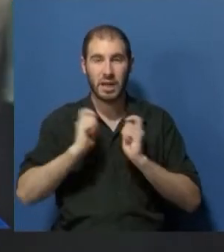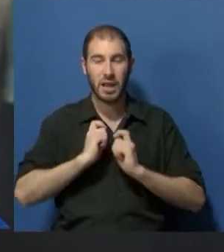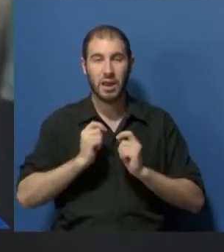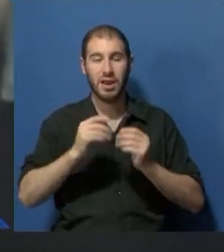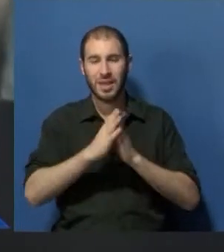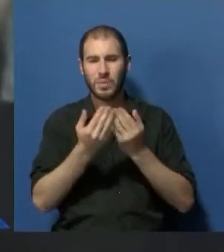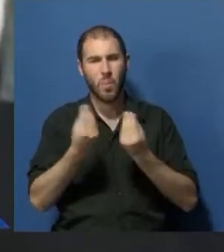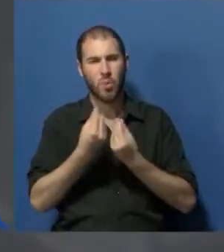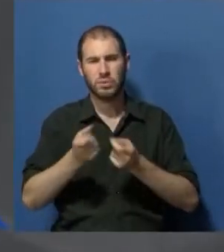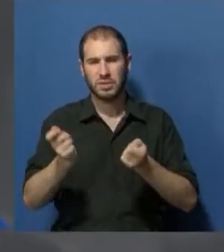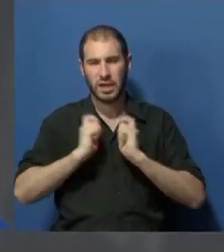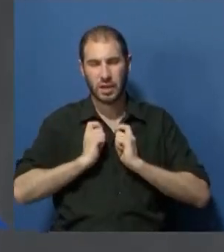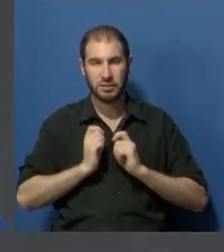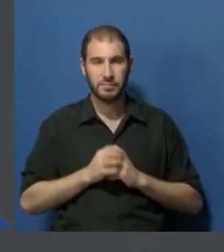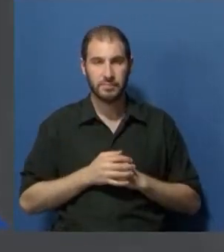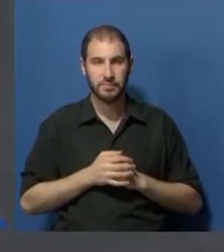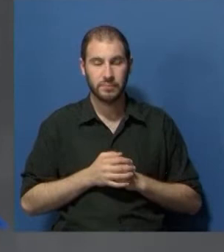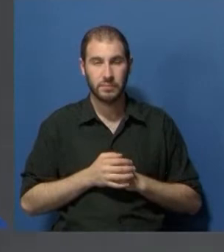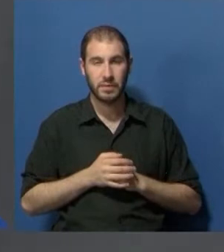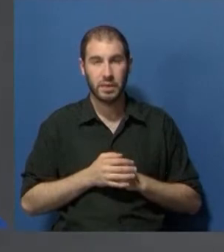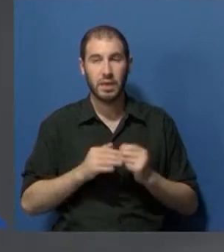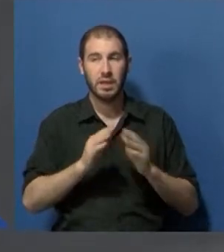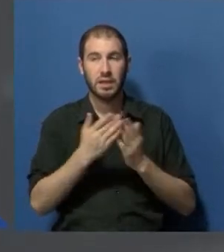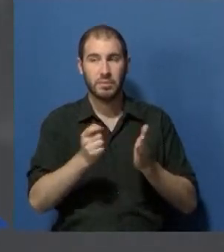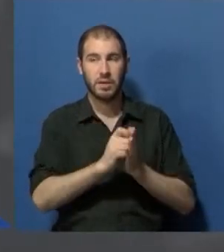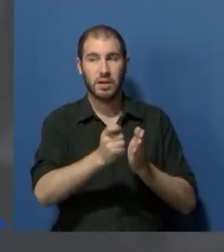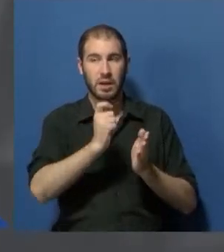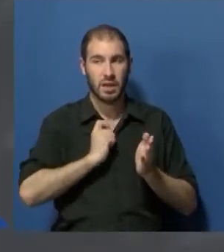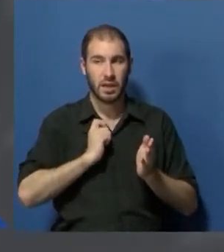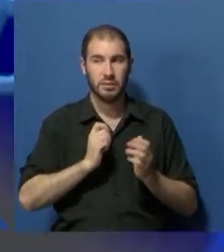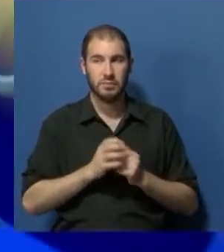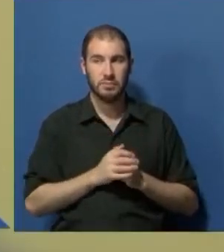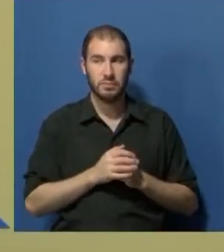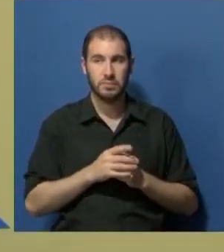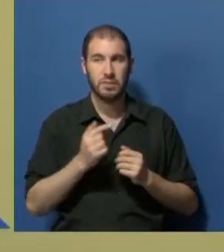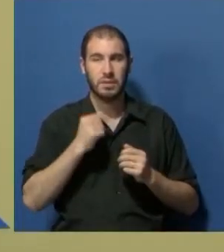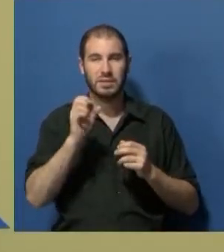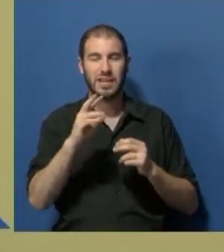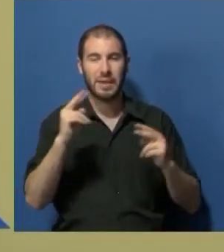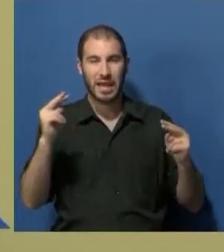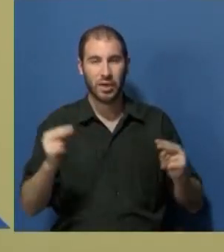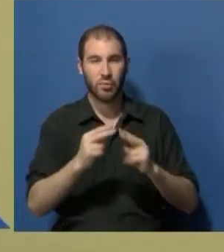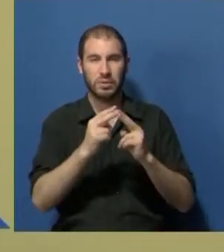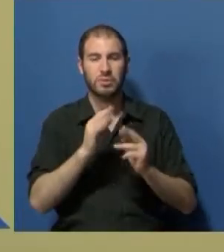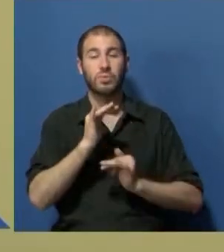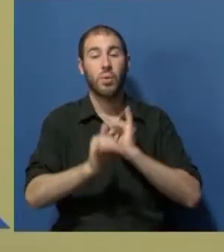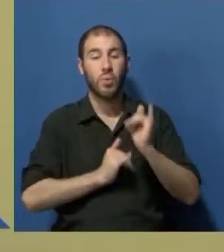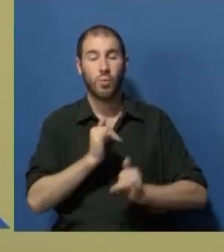de libros, recuerdo, y entre eso nos regalaron un libro, El Encuentro, que retrata